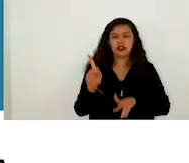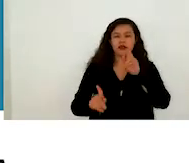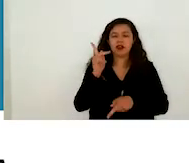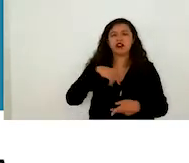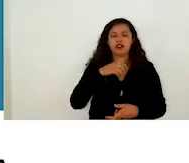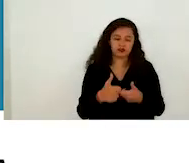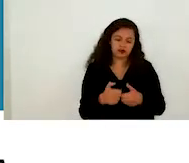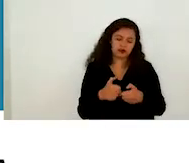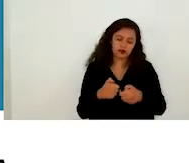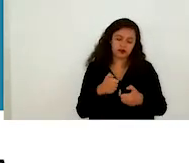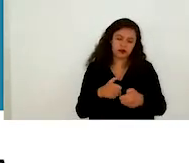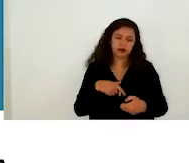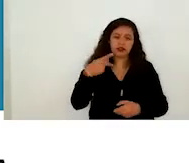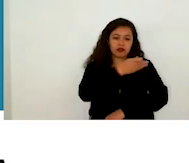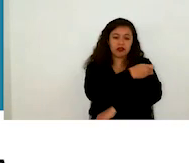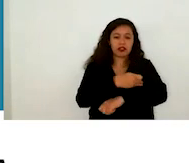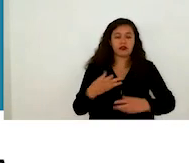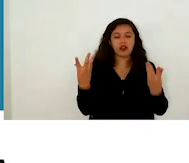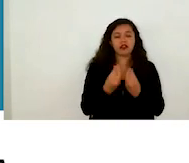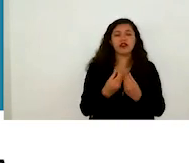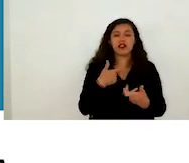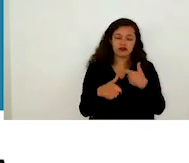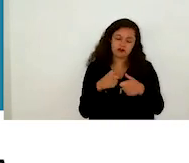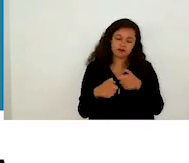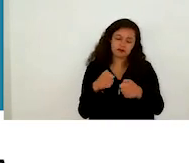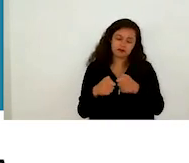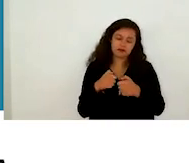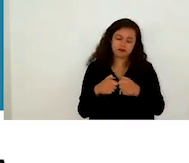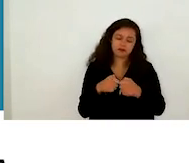está con su familia y están por el celular